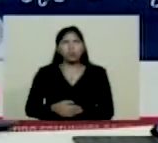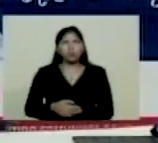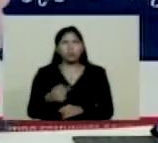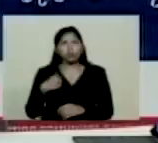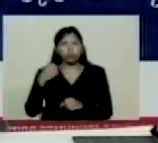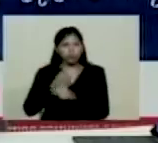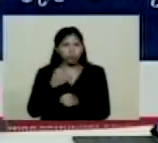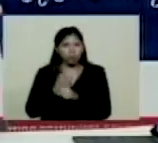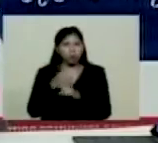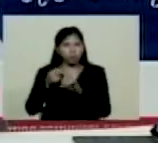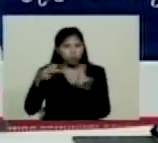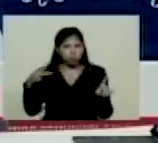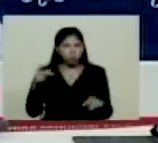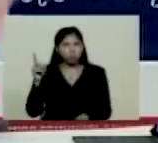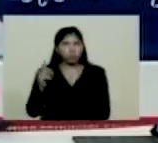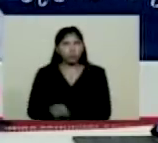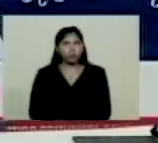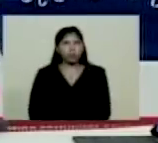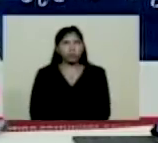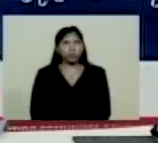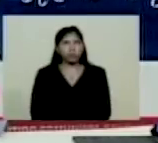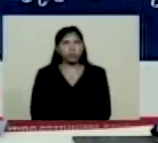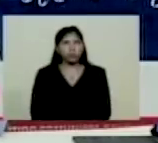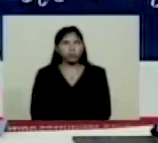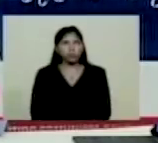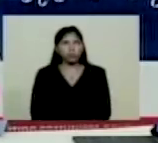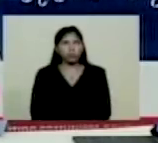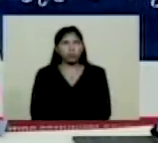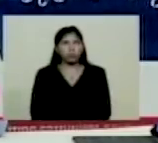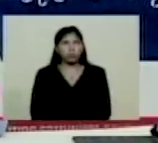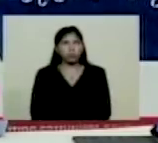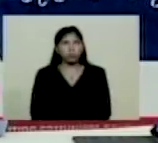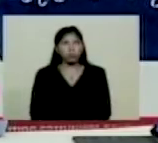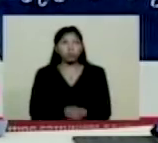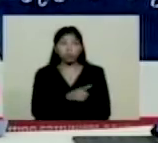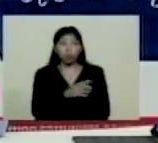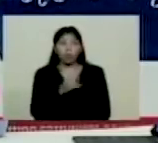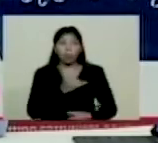O sea, también, tampoco es culpa nuestra que ustedes pongan a esos candidatos. Revisen eso.